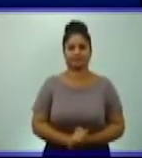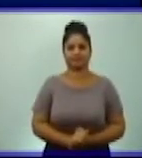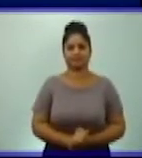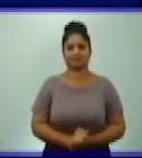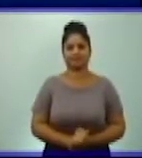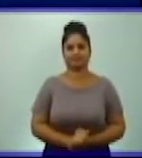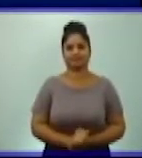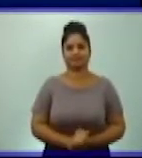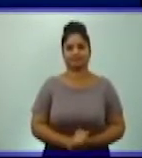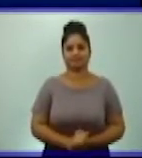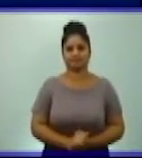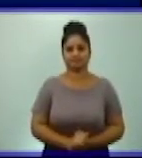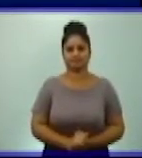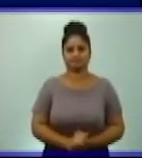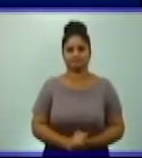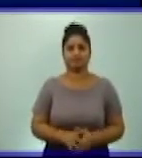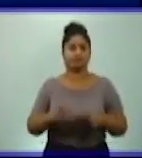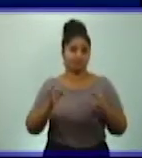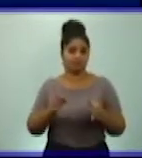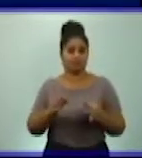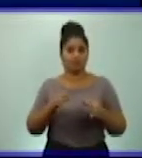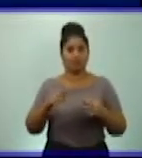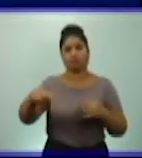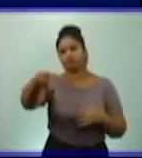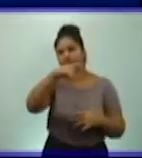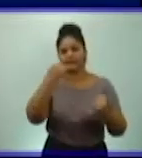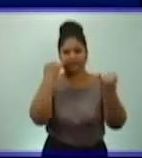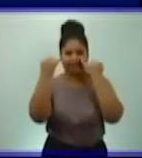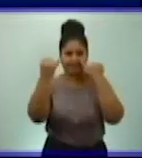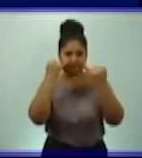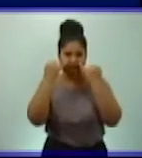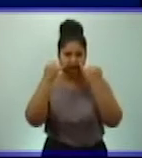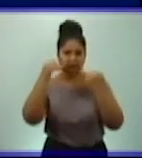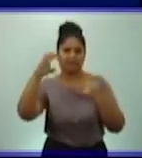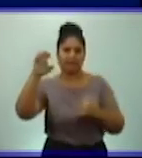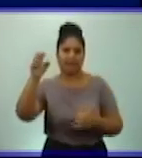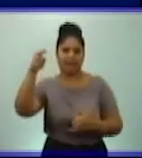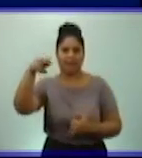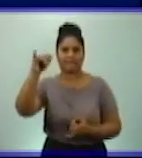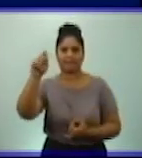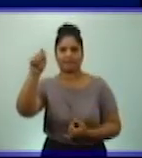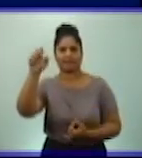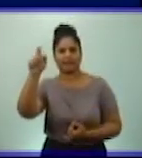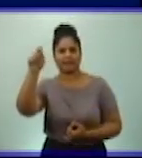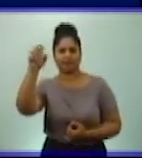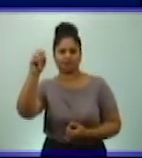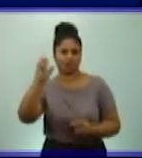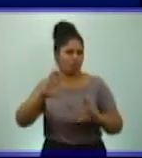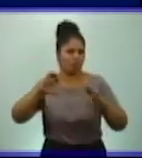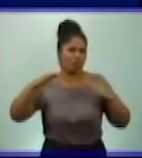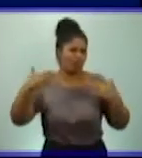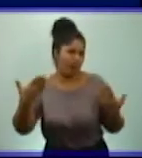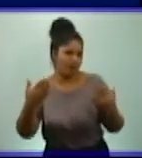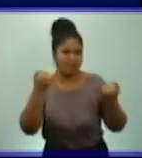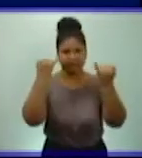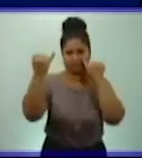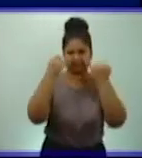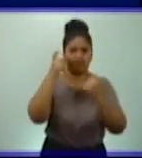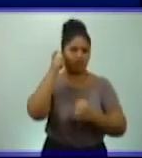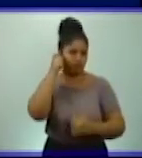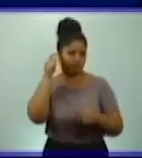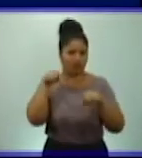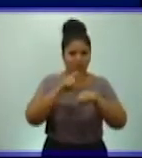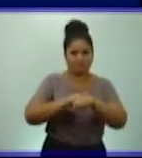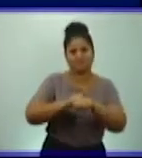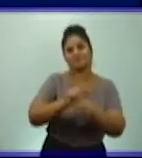material, se le conoce a Sor Juana. Les doy unos minutos para que tomen nota y seguidamente observaremos el